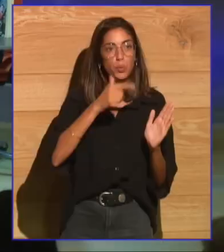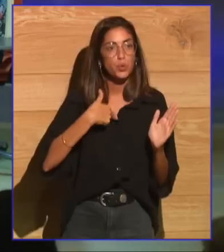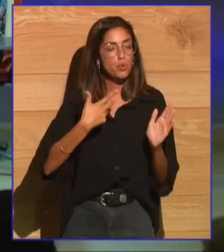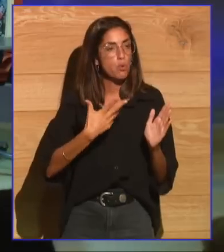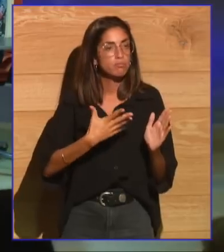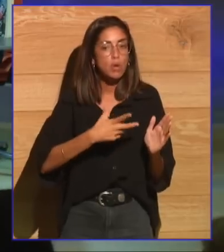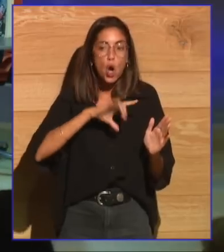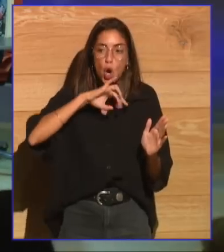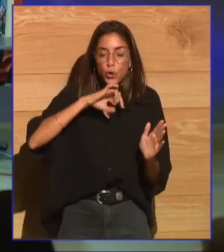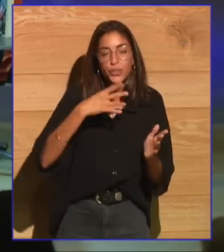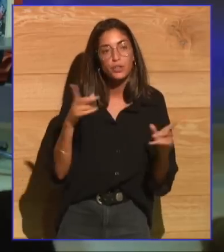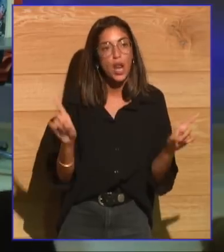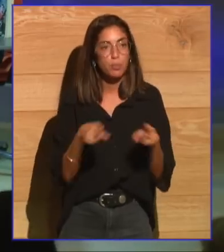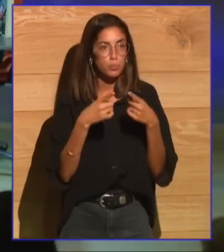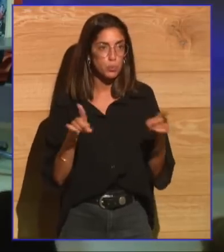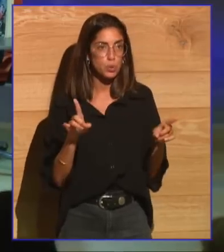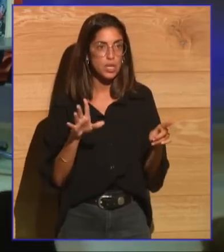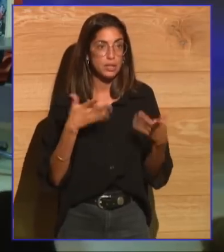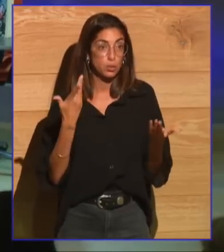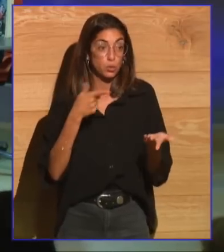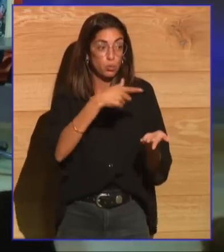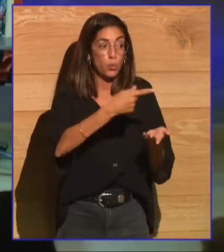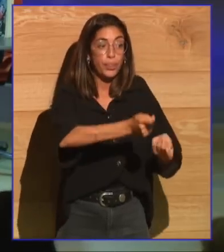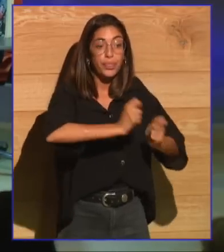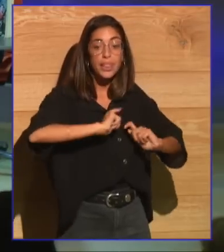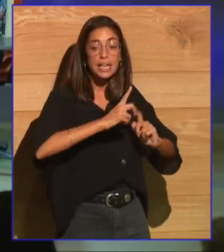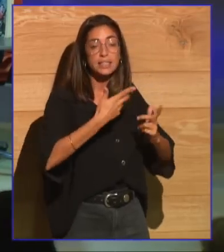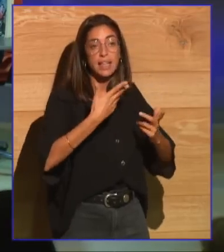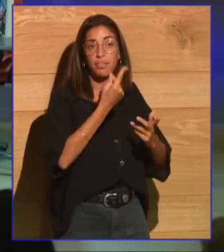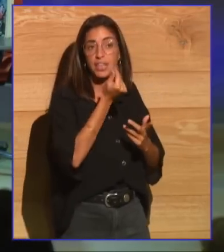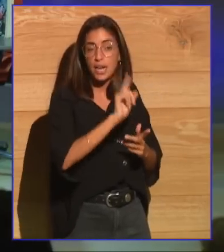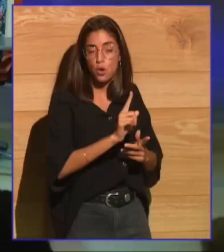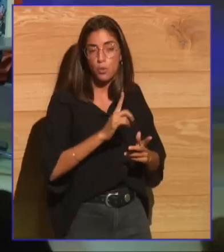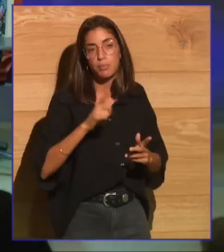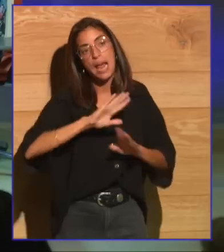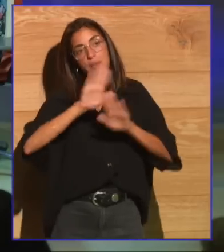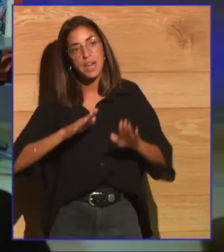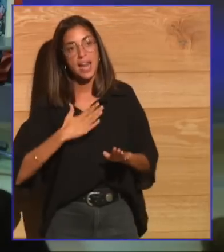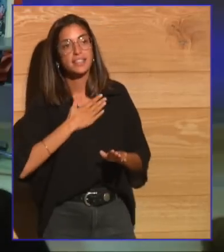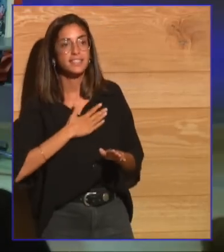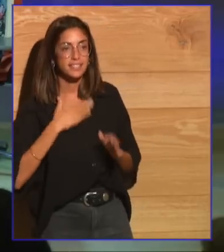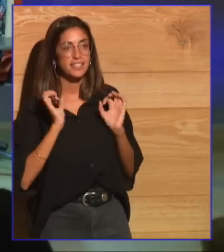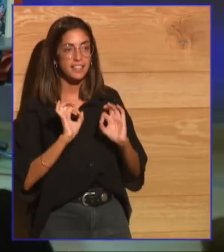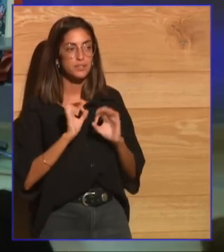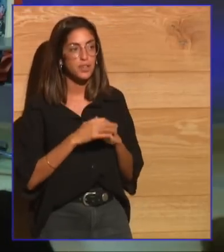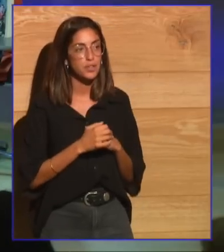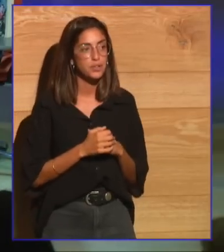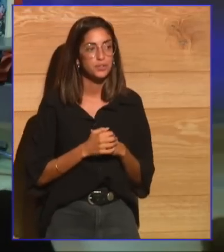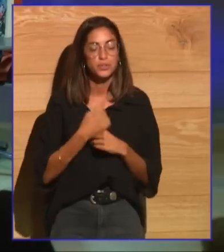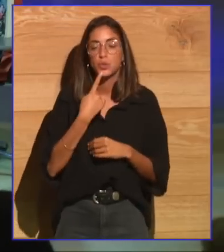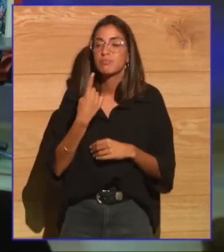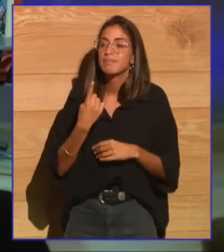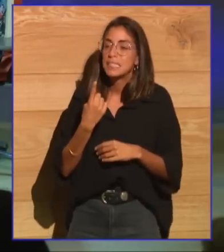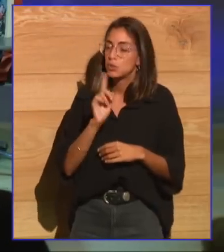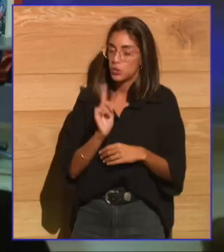y lo que no valen dinero me lo vas a dar en satisfacción ya te digo que no puede cobrar un